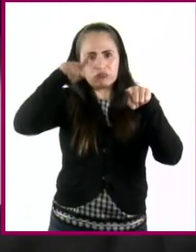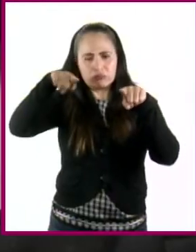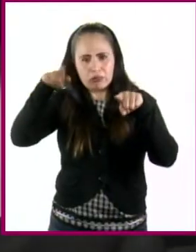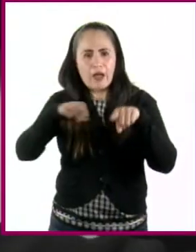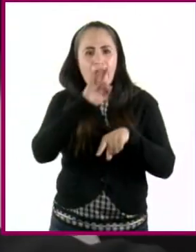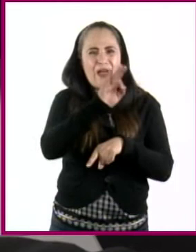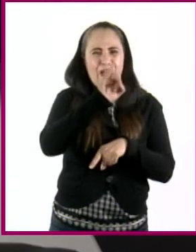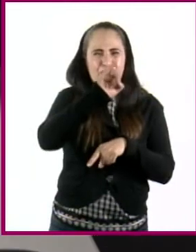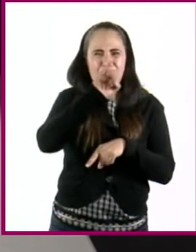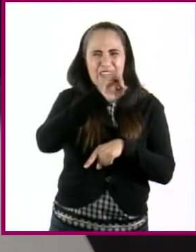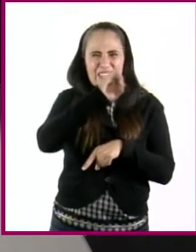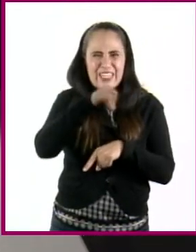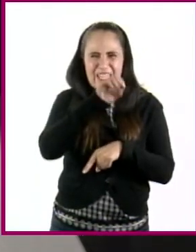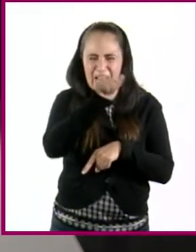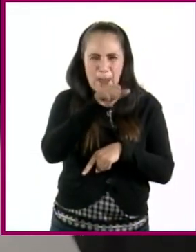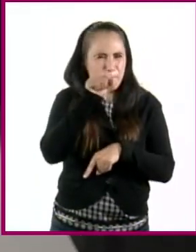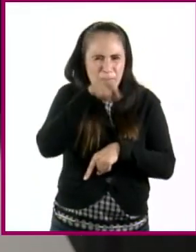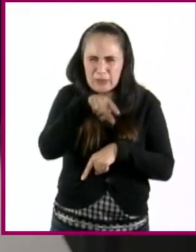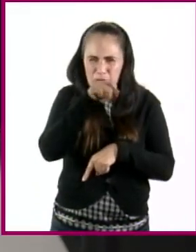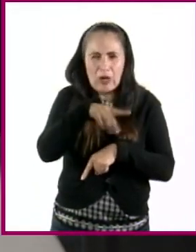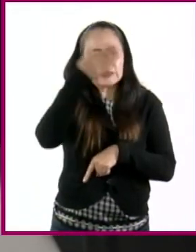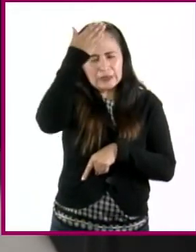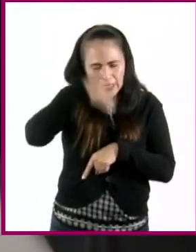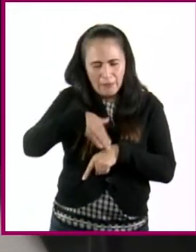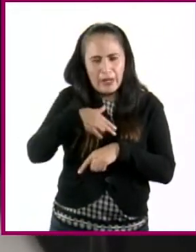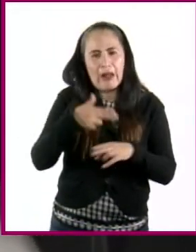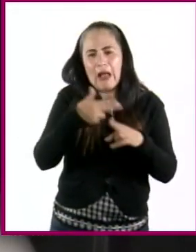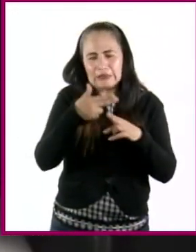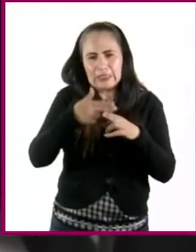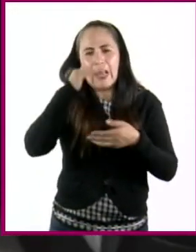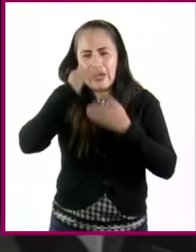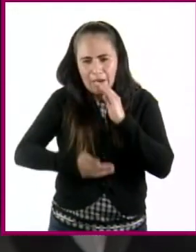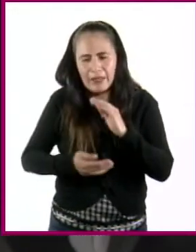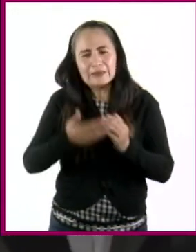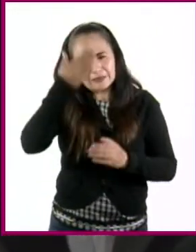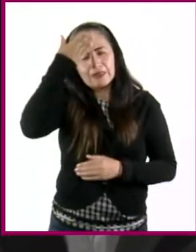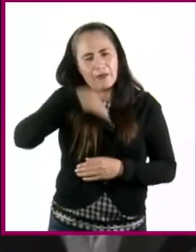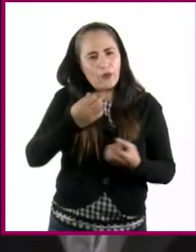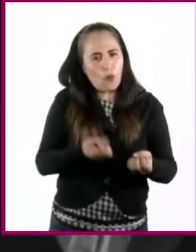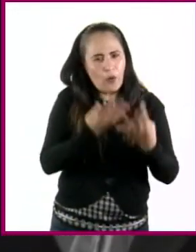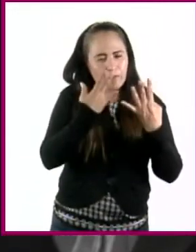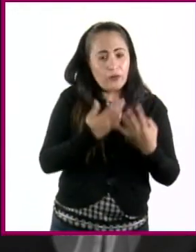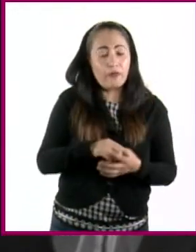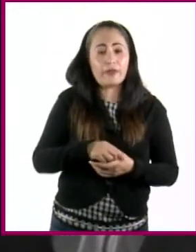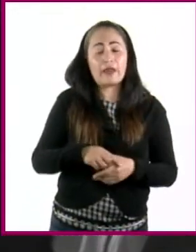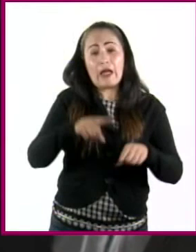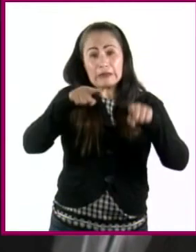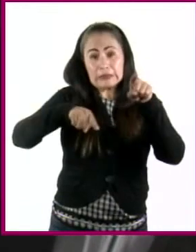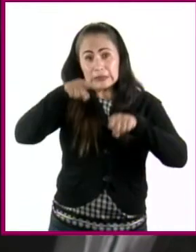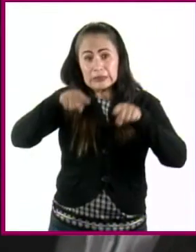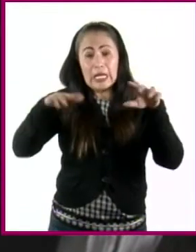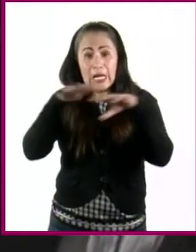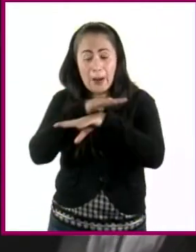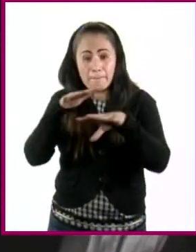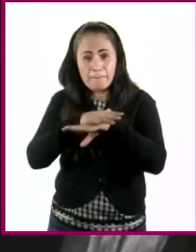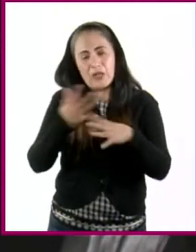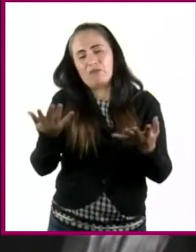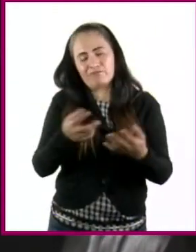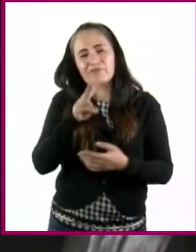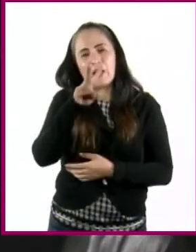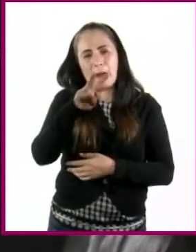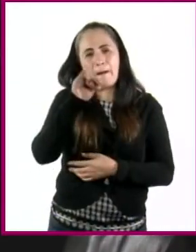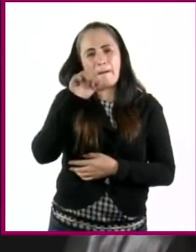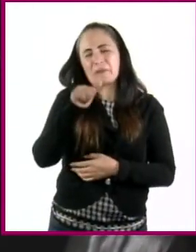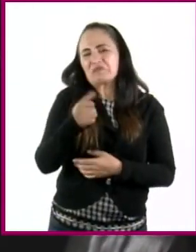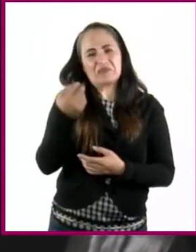fija, sabemos de antemano cuánto vamos a pagar de aquí a lo que se termine el préstamo. Si es una tasa de interés variable, el monto de esos pagos pueden variar, como su nombre lo